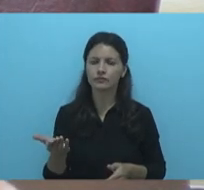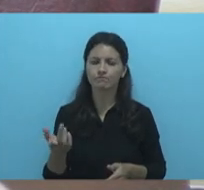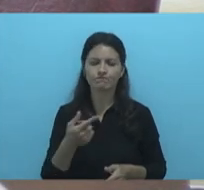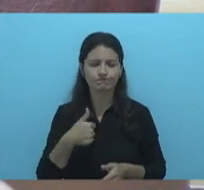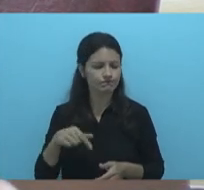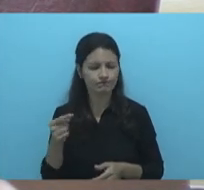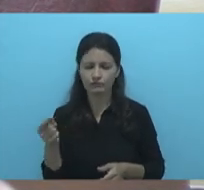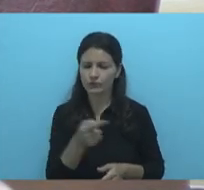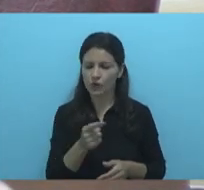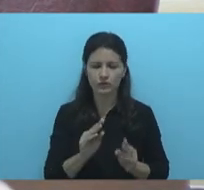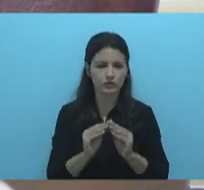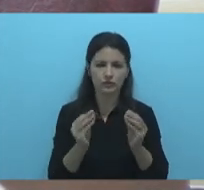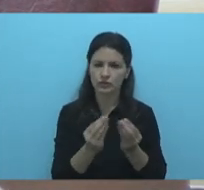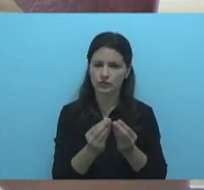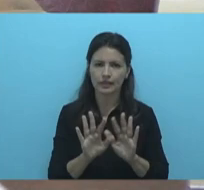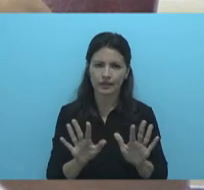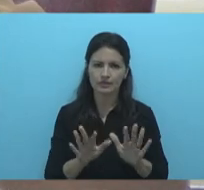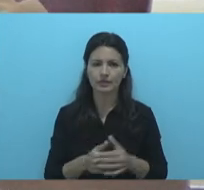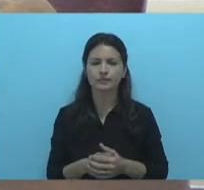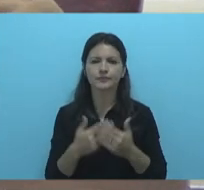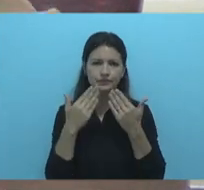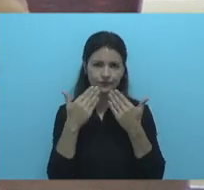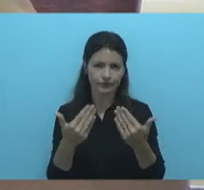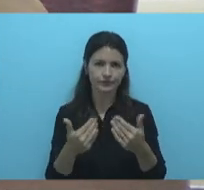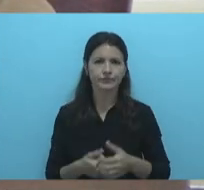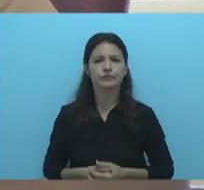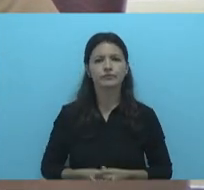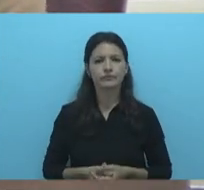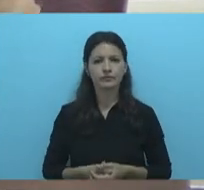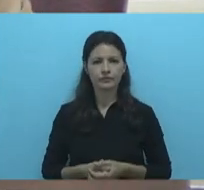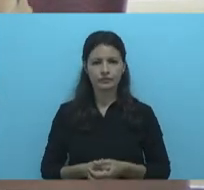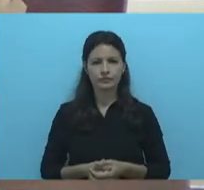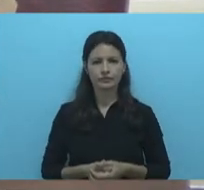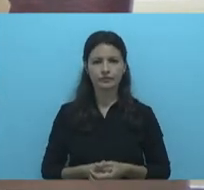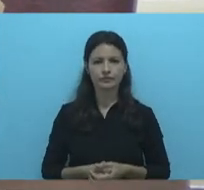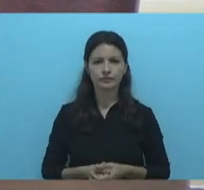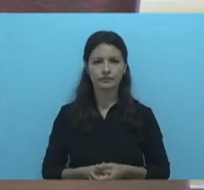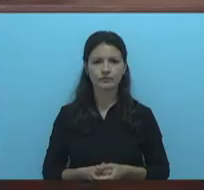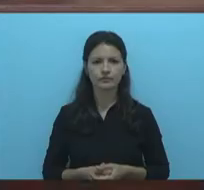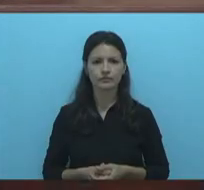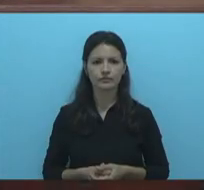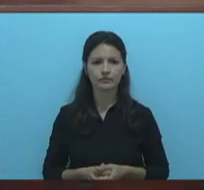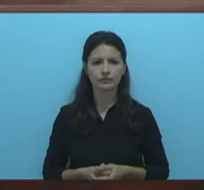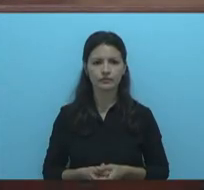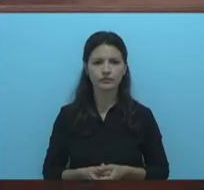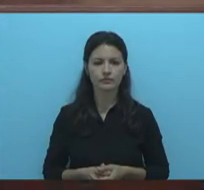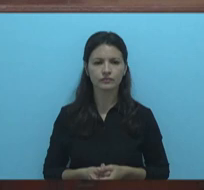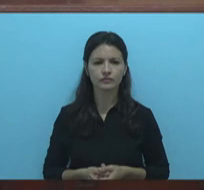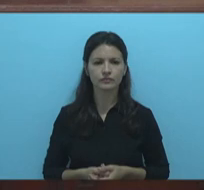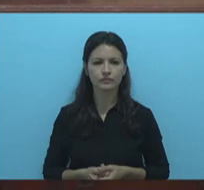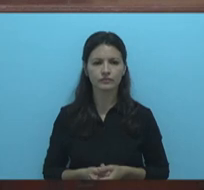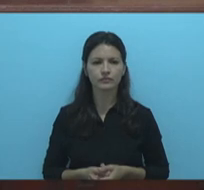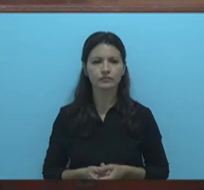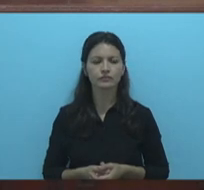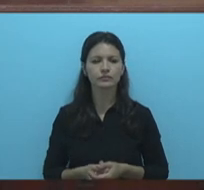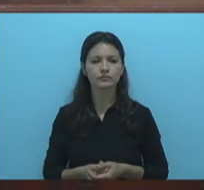absolutamente a favor de este proyecto de declaración, señor presidente. Muchas gracias. Gracias, diputado. Solo para informarle que sobre el último hecho que mencionó,